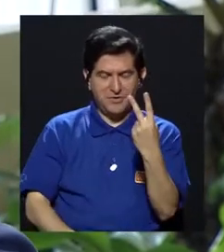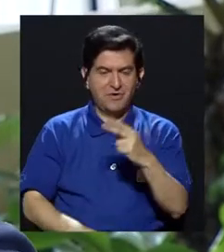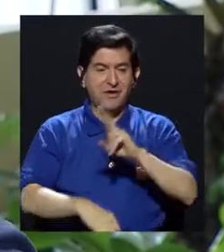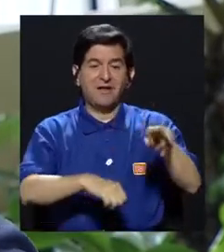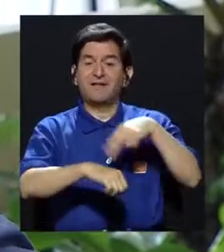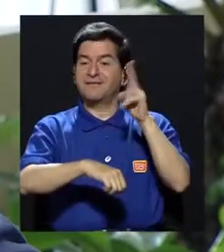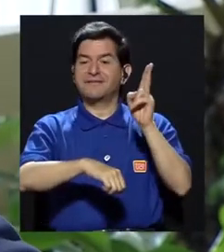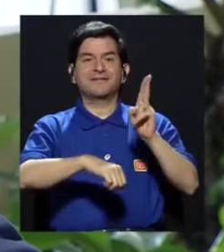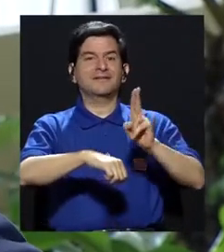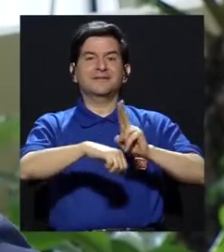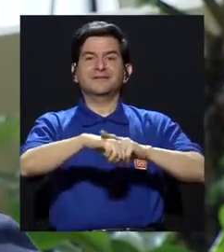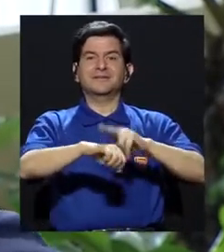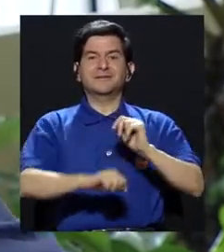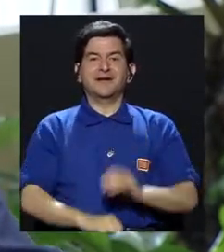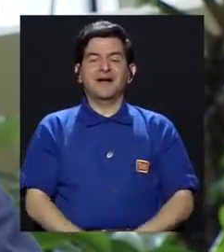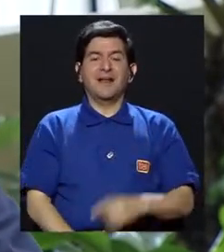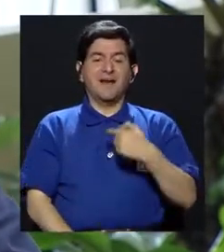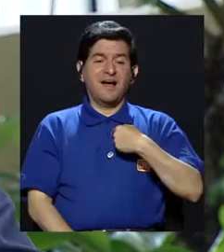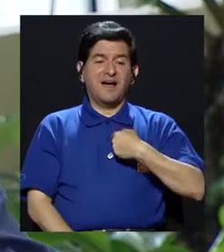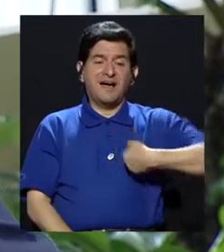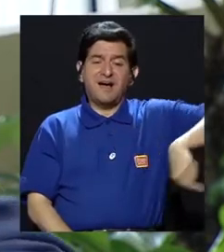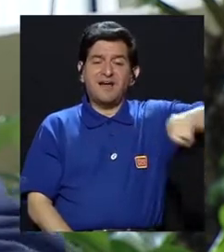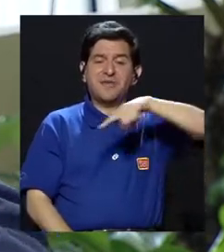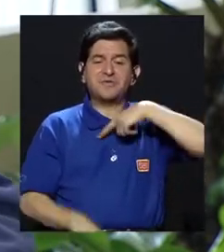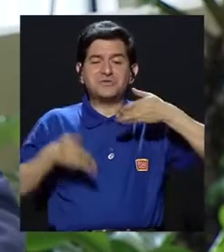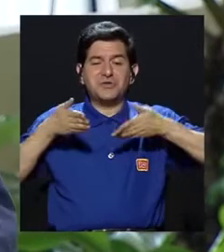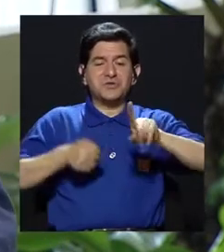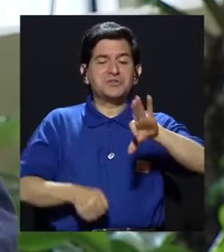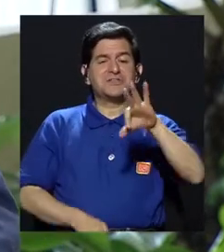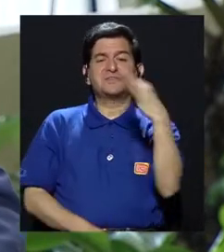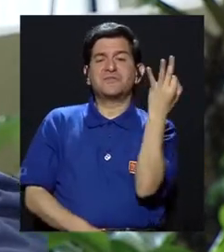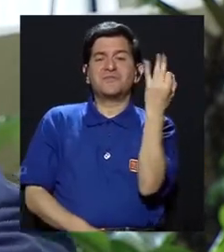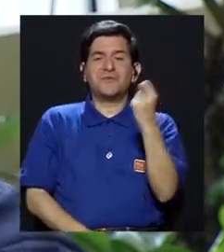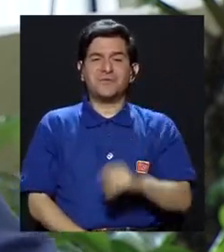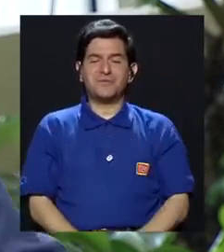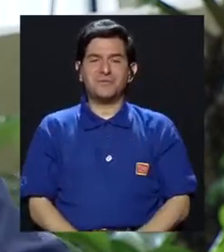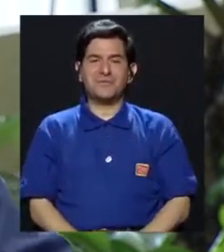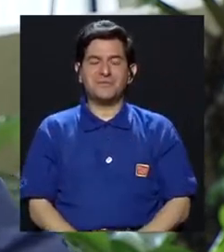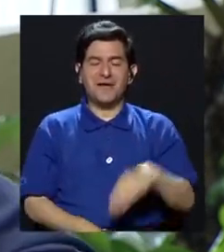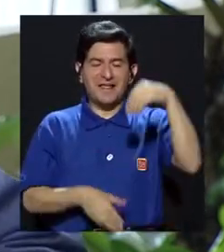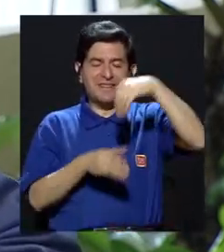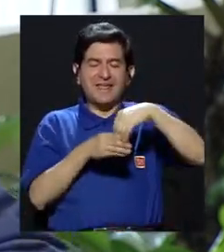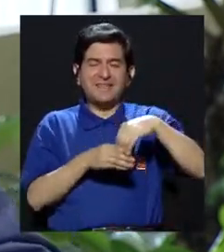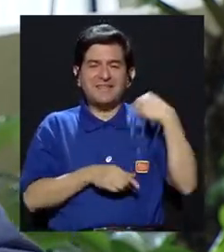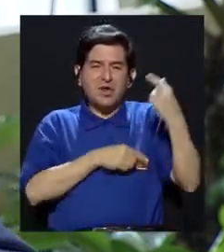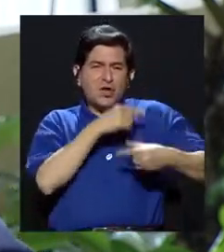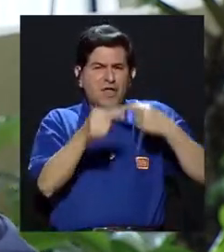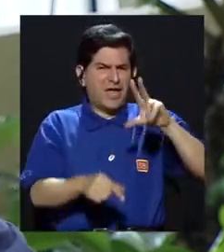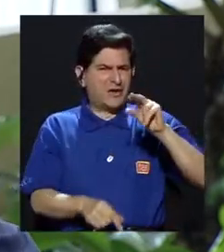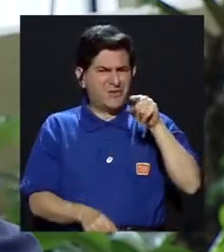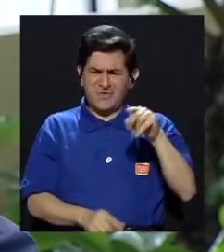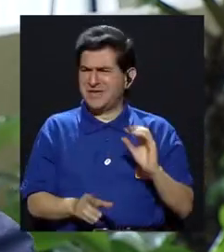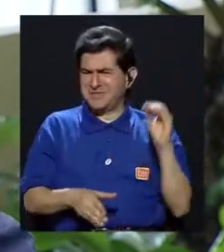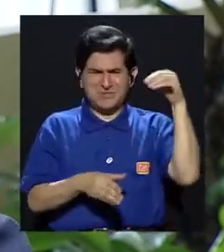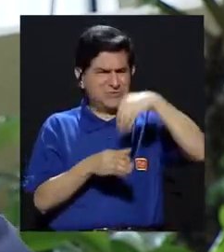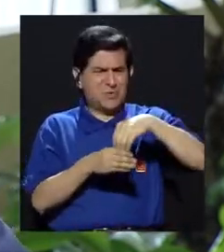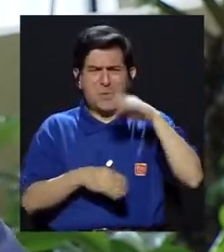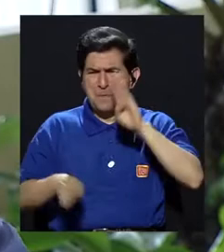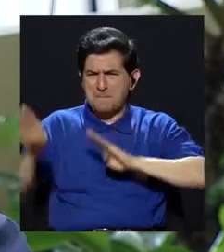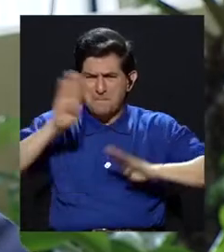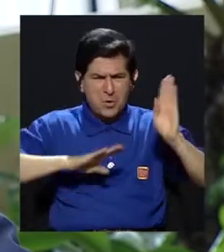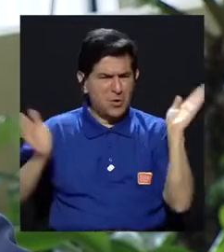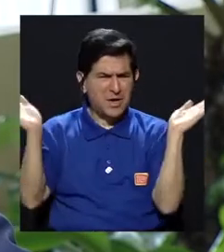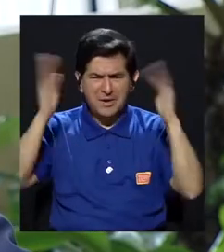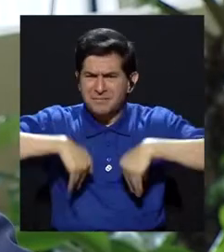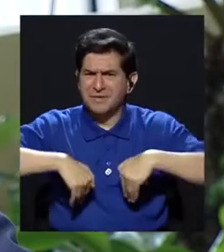como natural. Es que nacimos así. Es que esté en los genes. No, en los genes no hay nada de esto. Biológicamente